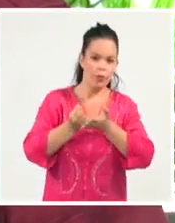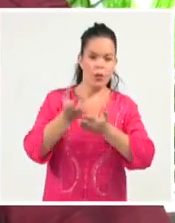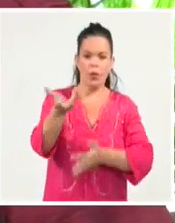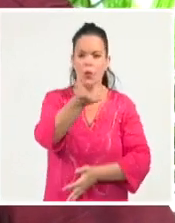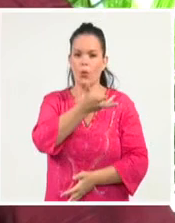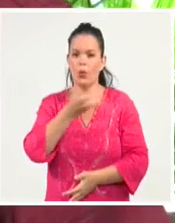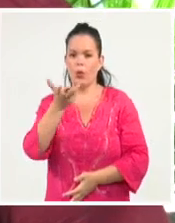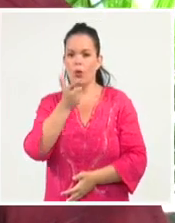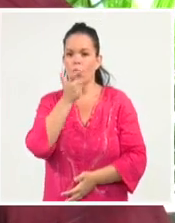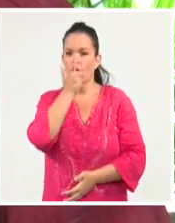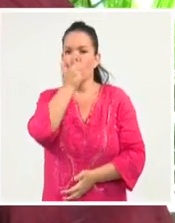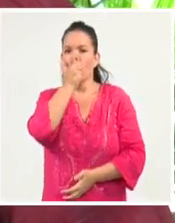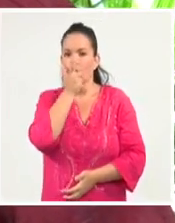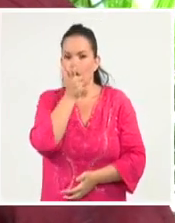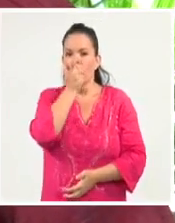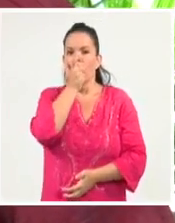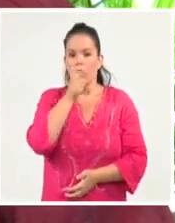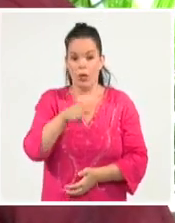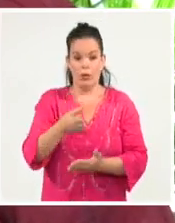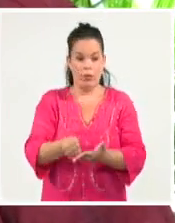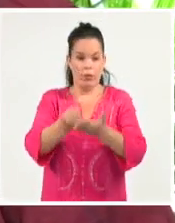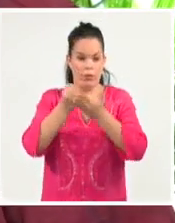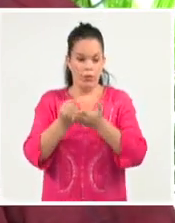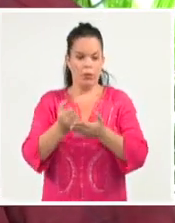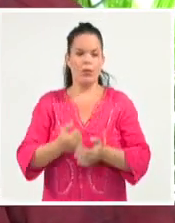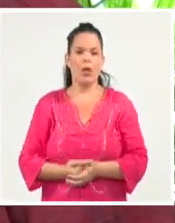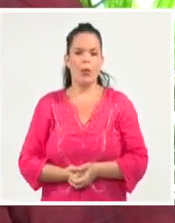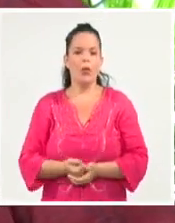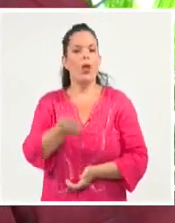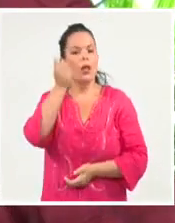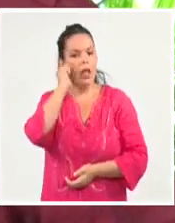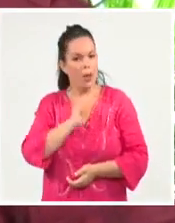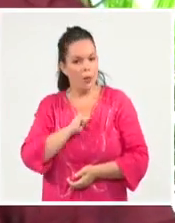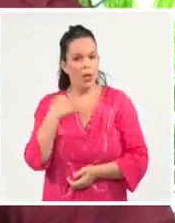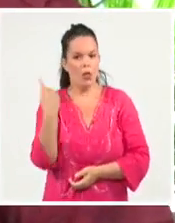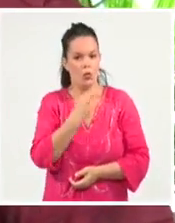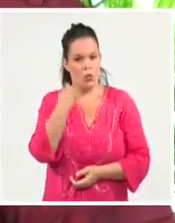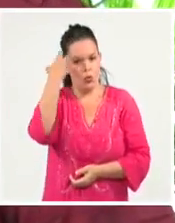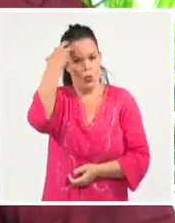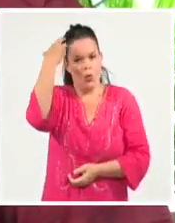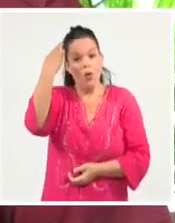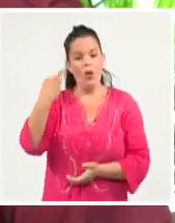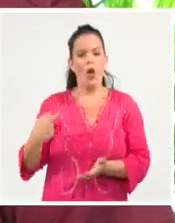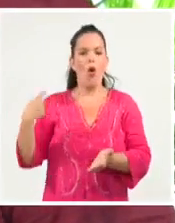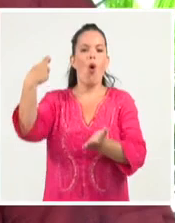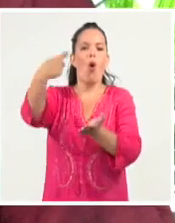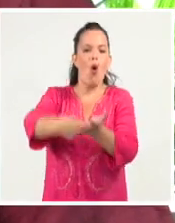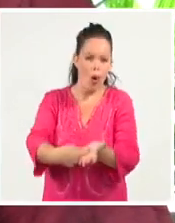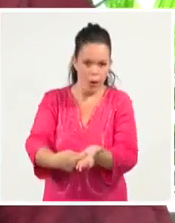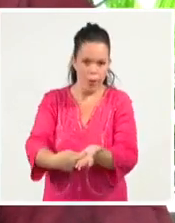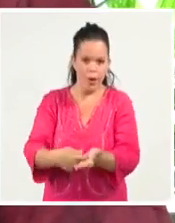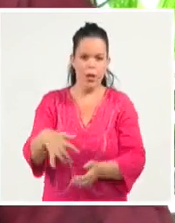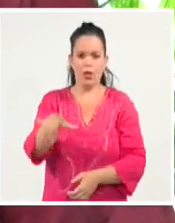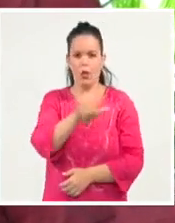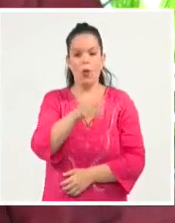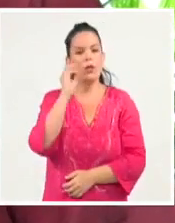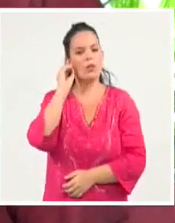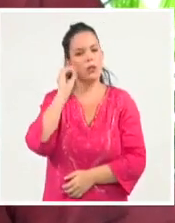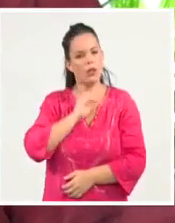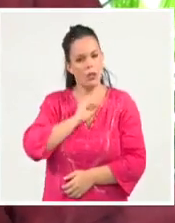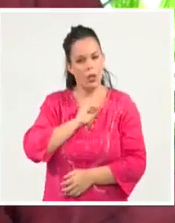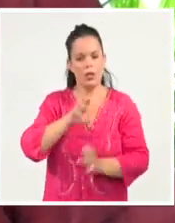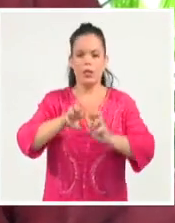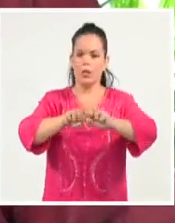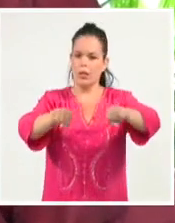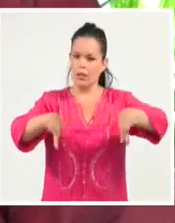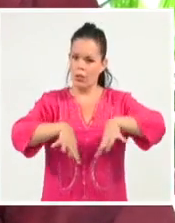bajos niveles que hemos estado haciendo de importación de oxígeno en el medio del escenario internacional, porque la crisis de oxígeno